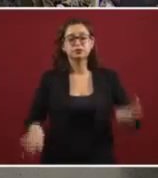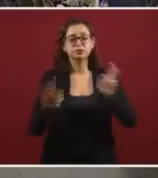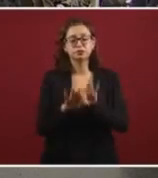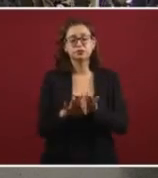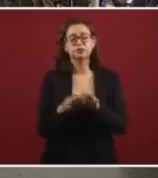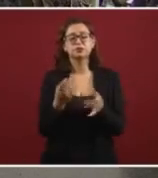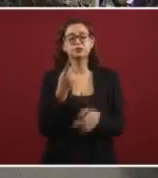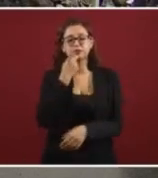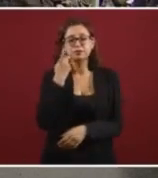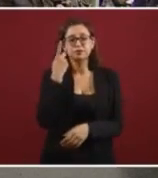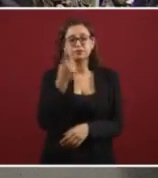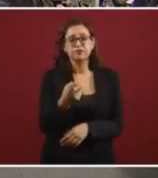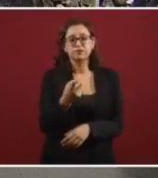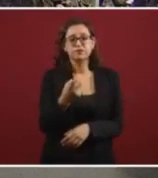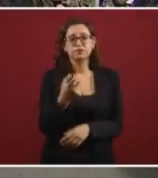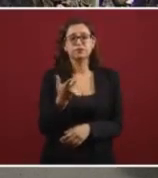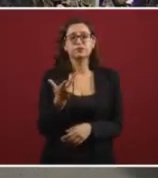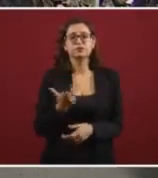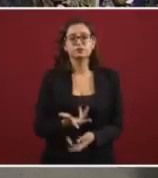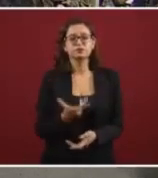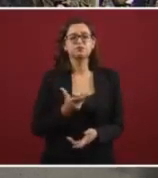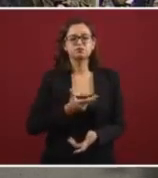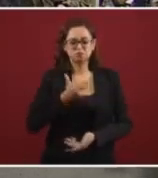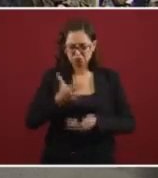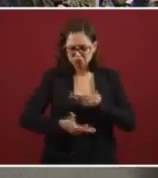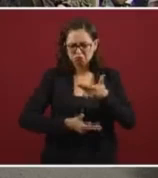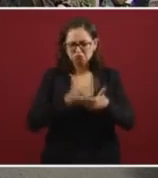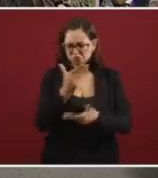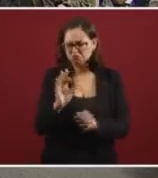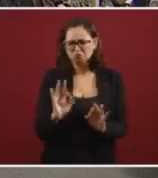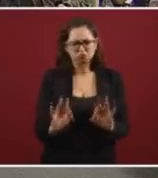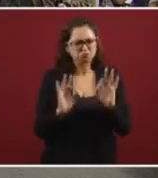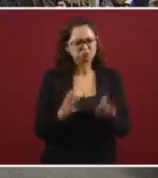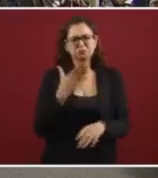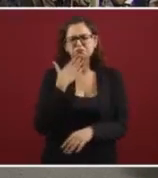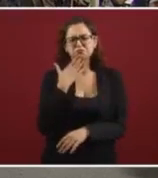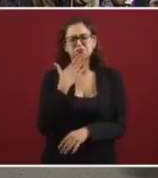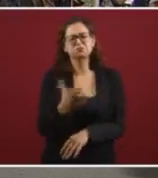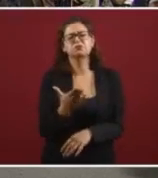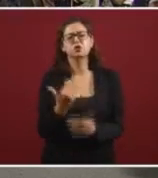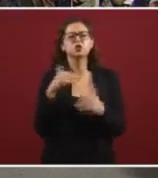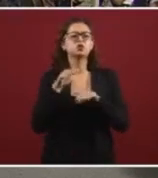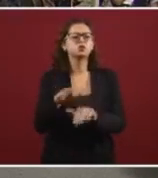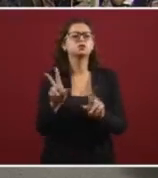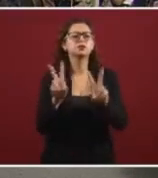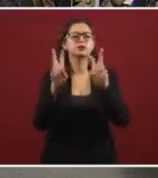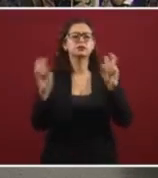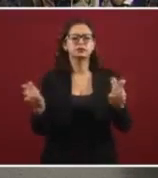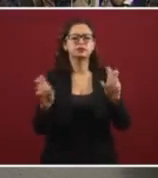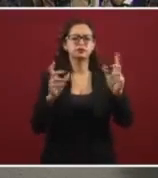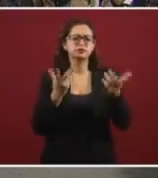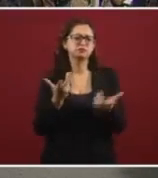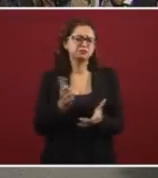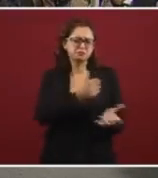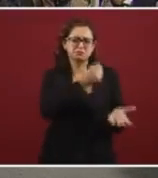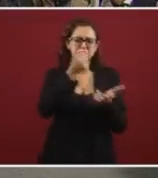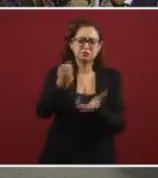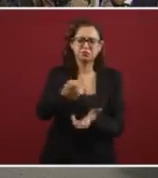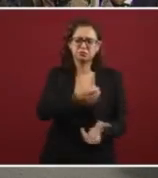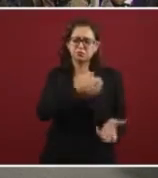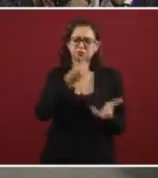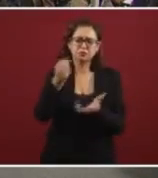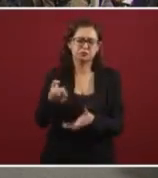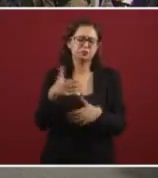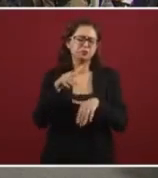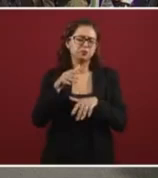fundamental para la economía popular. Vamos bien en lo relacionado con las inversiones